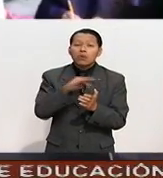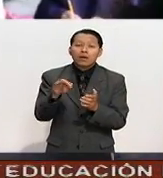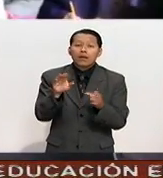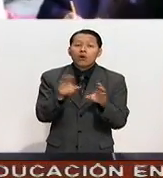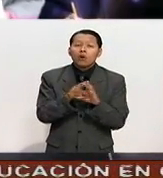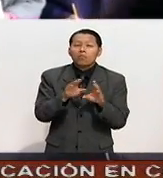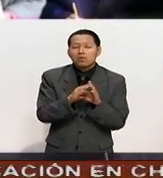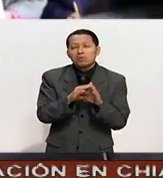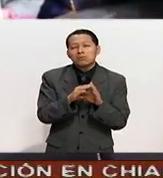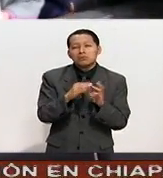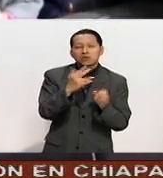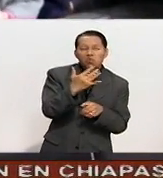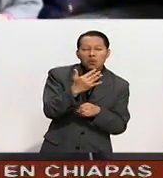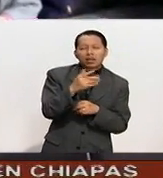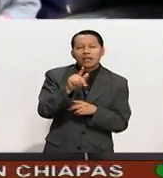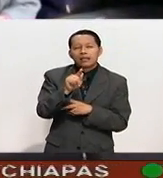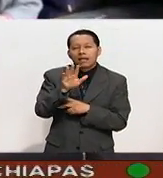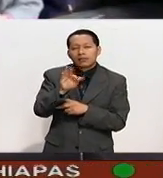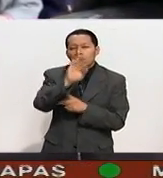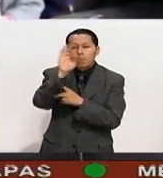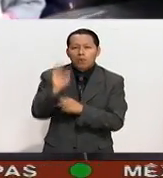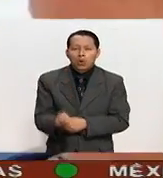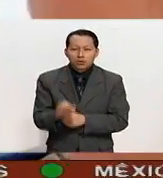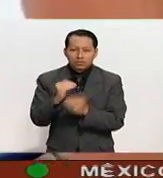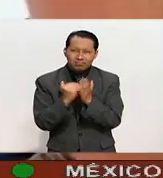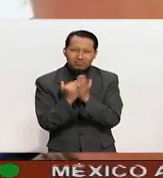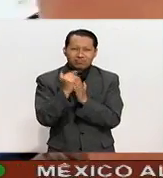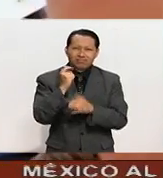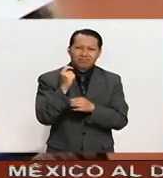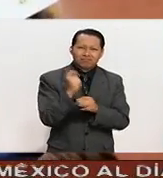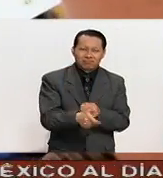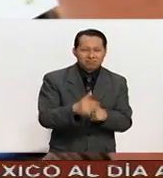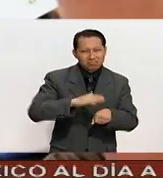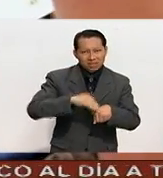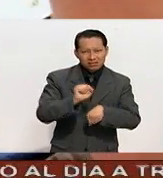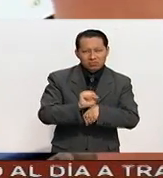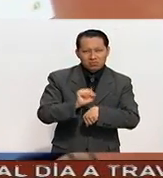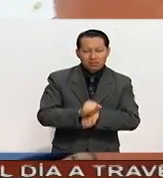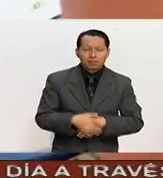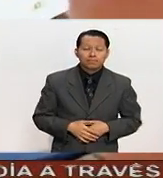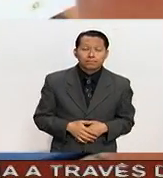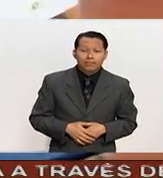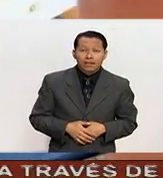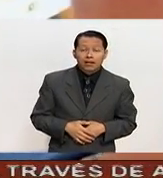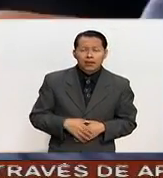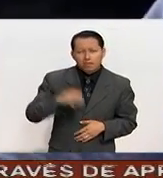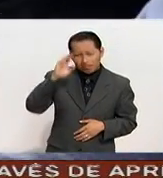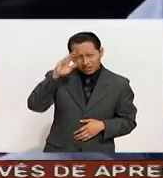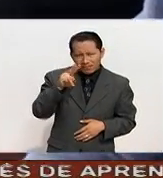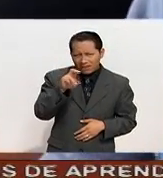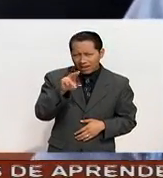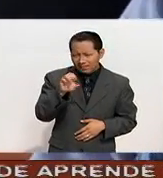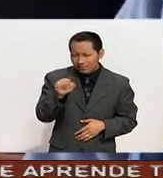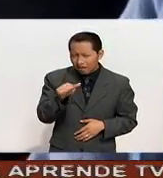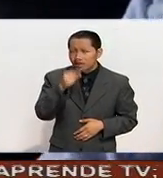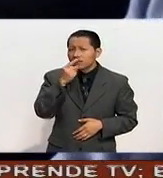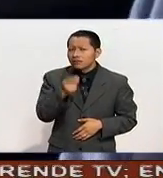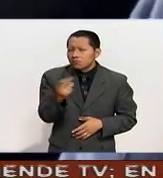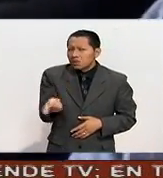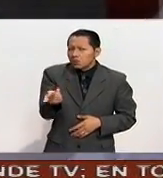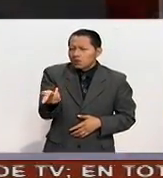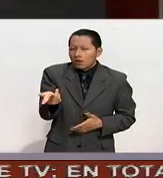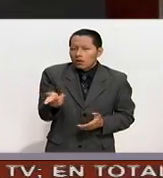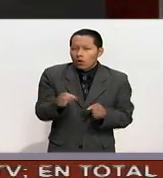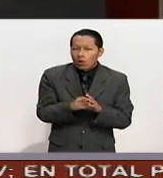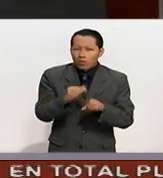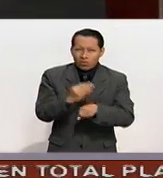entre 50 y 75% más la gente que acaba la secundaria. Maestra Vanessa Rubio, yo le pregunto, por ejemplo, una persona que esté viendo